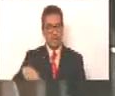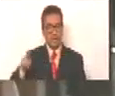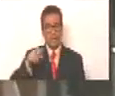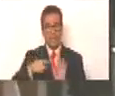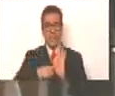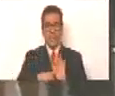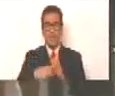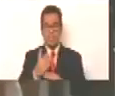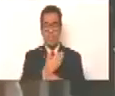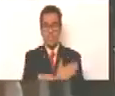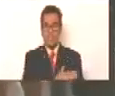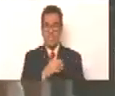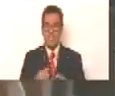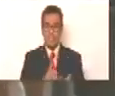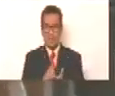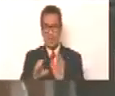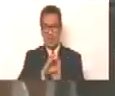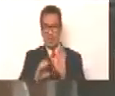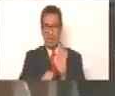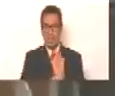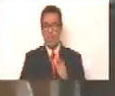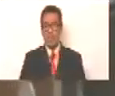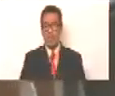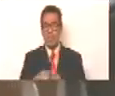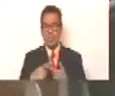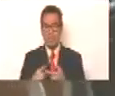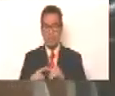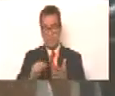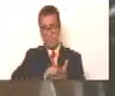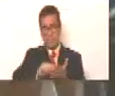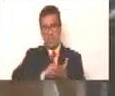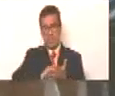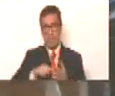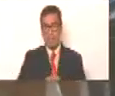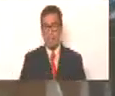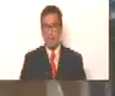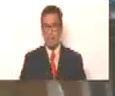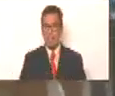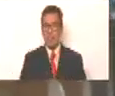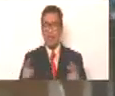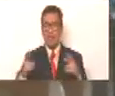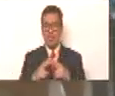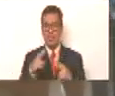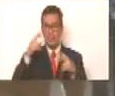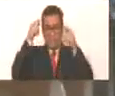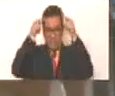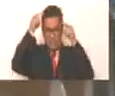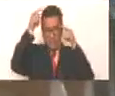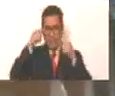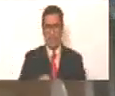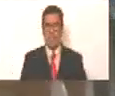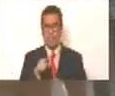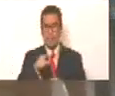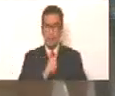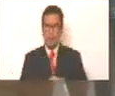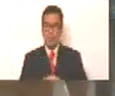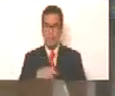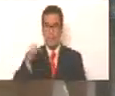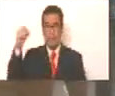la Constitución y en otros artículos. Encontrar a Chávez fue un momento luminoso de